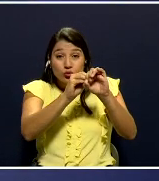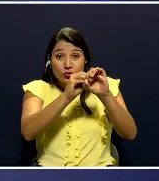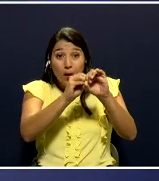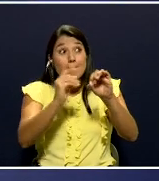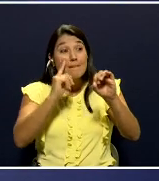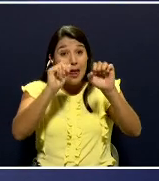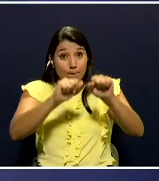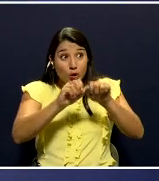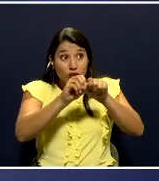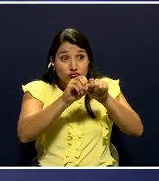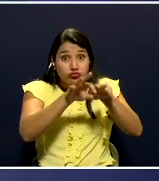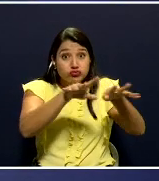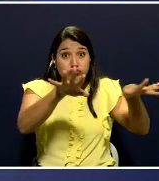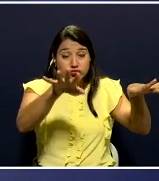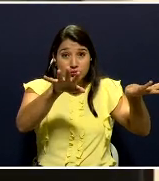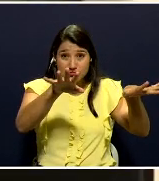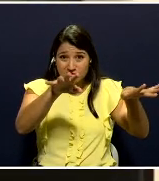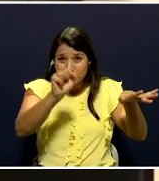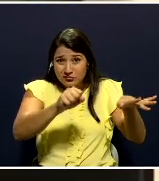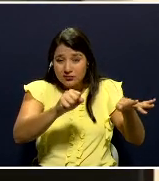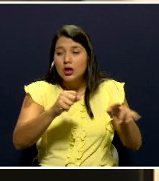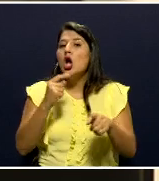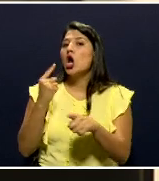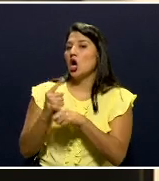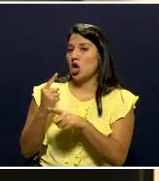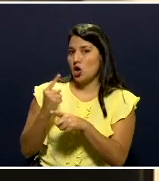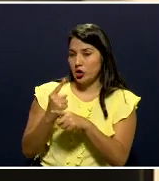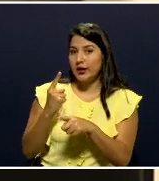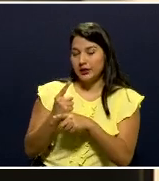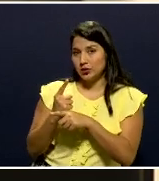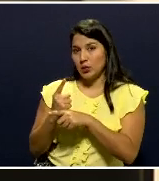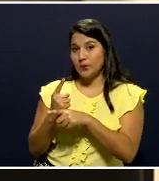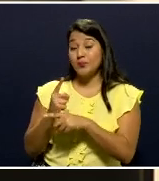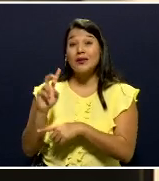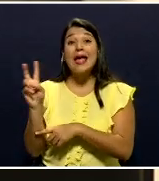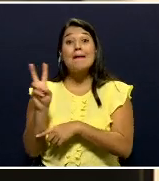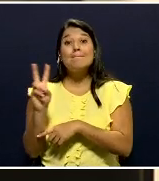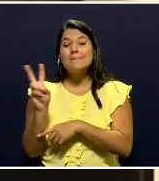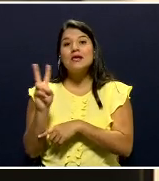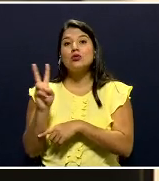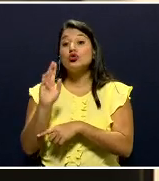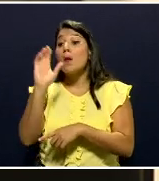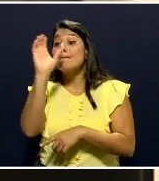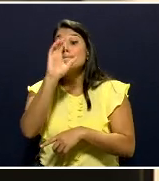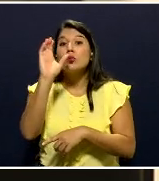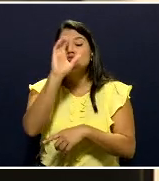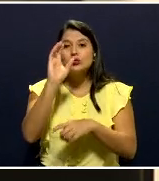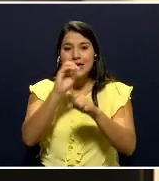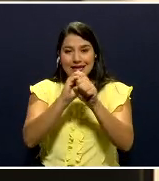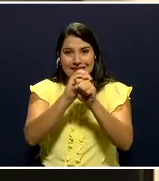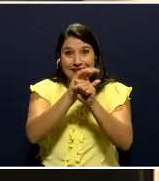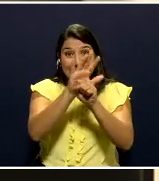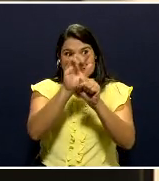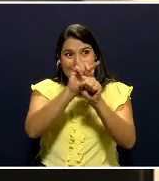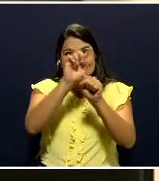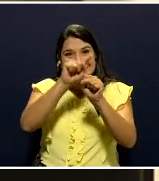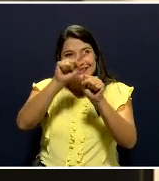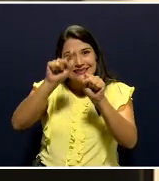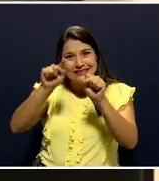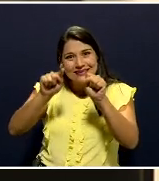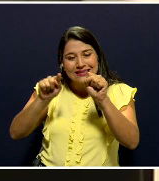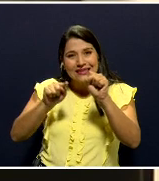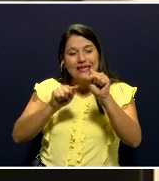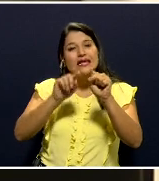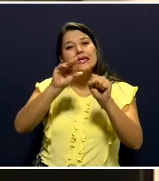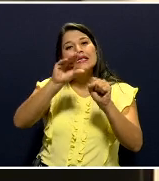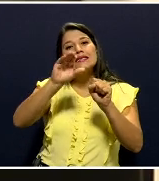Sí, correcto. Los virus entran a una célula y dentro de las células empiezan a replicar.